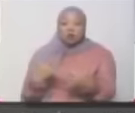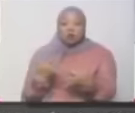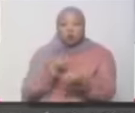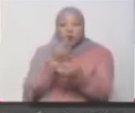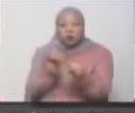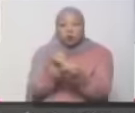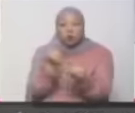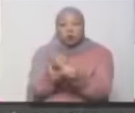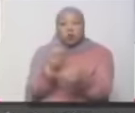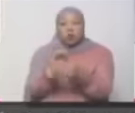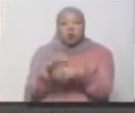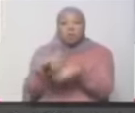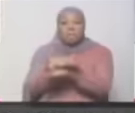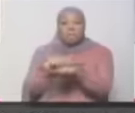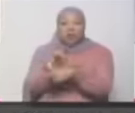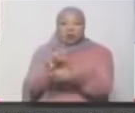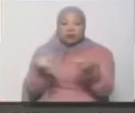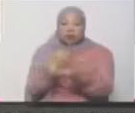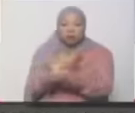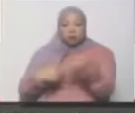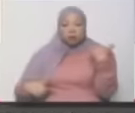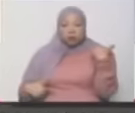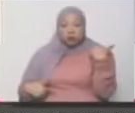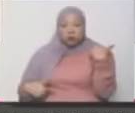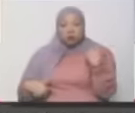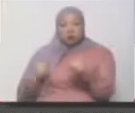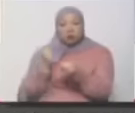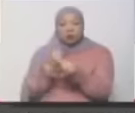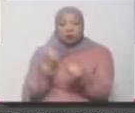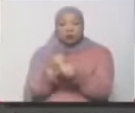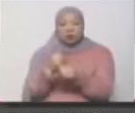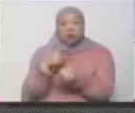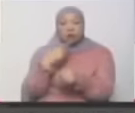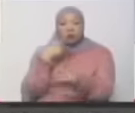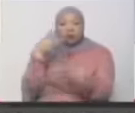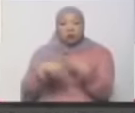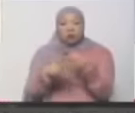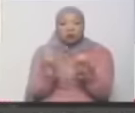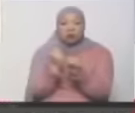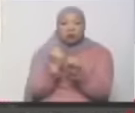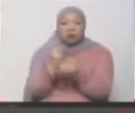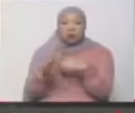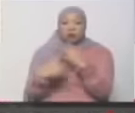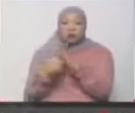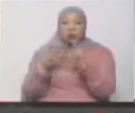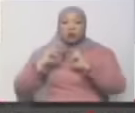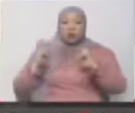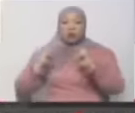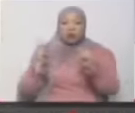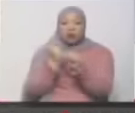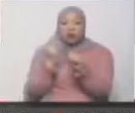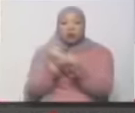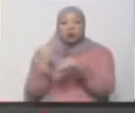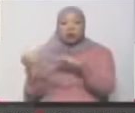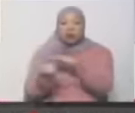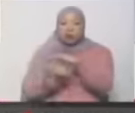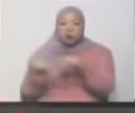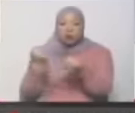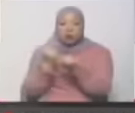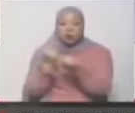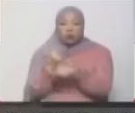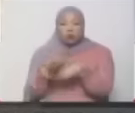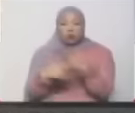la compañera vicepresidenta, le hicimos el primer planteamiento de esto, ¿no?, que es el tema de la instalación en los sitios, que